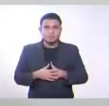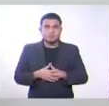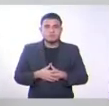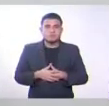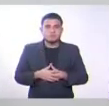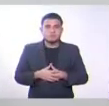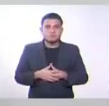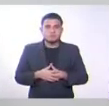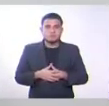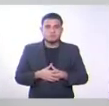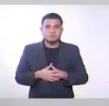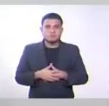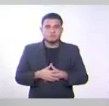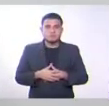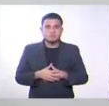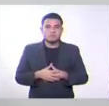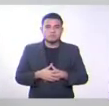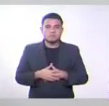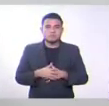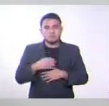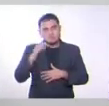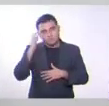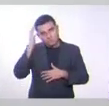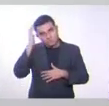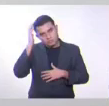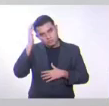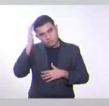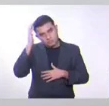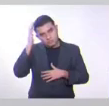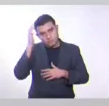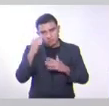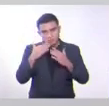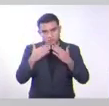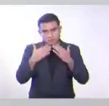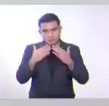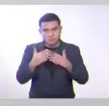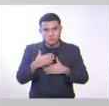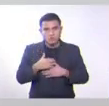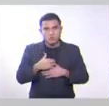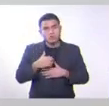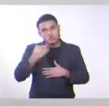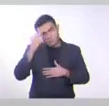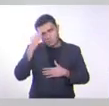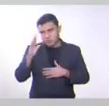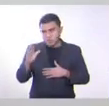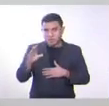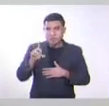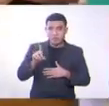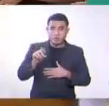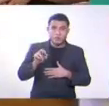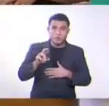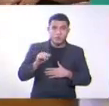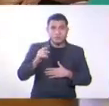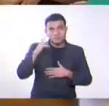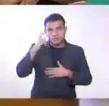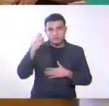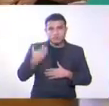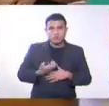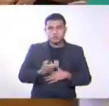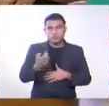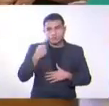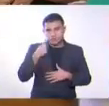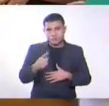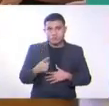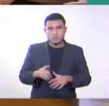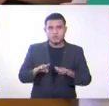lo que decía este teorema. Yo sé que Doris se acuerda de todo lo que vio en noveno grado.